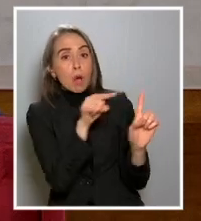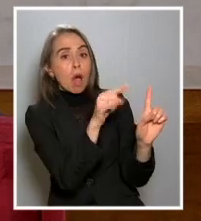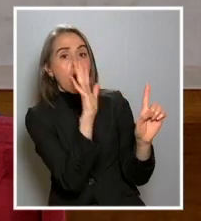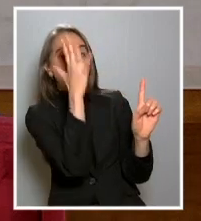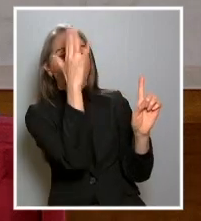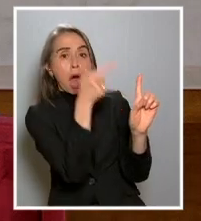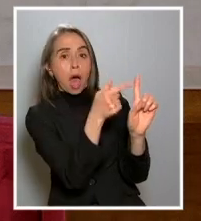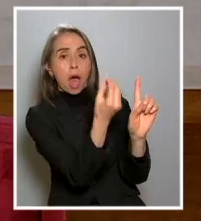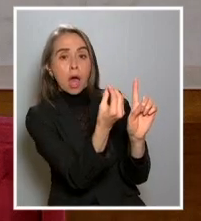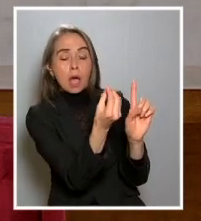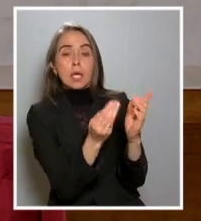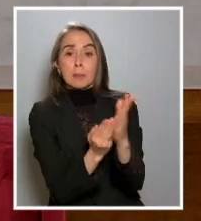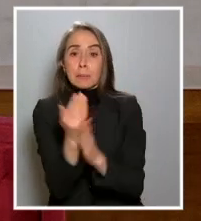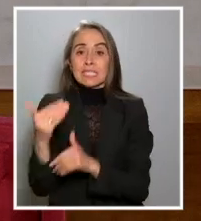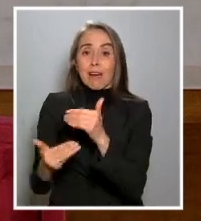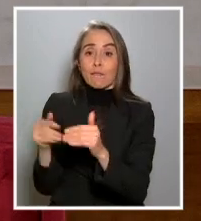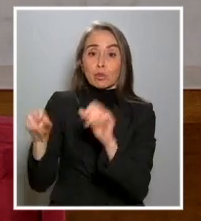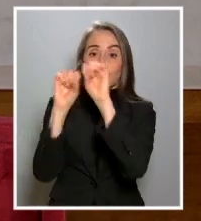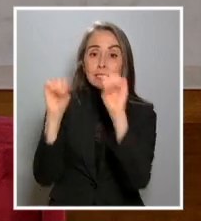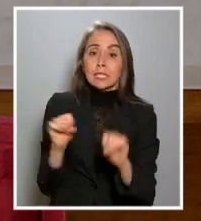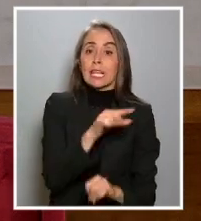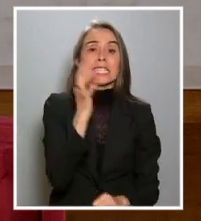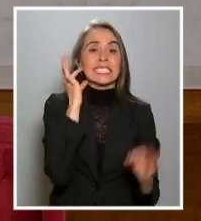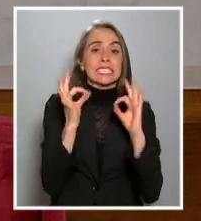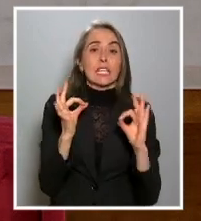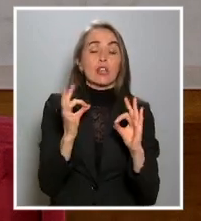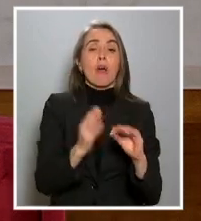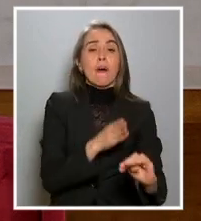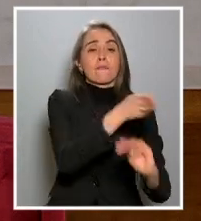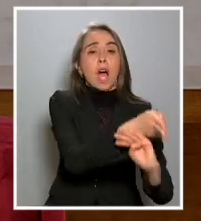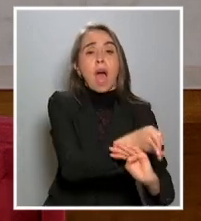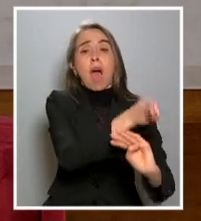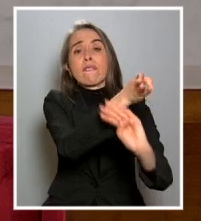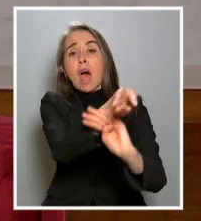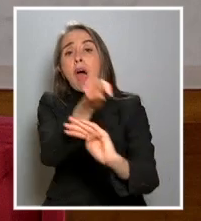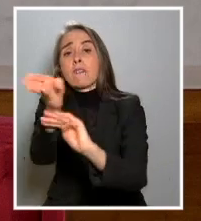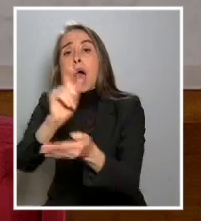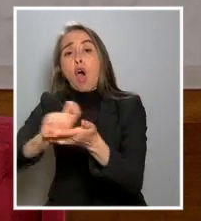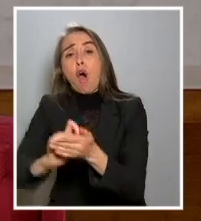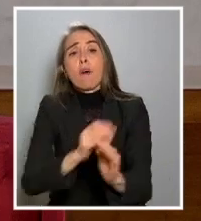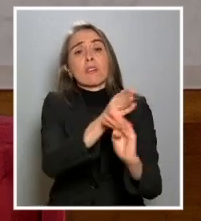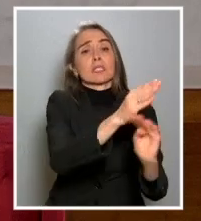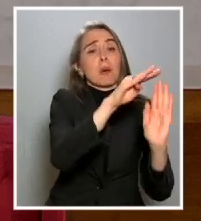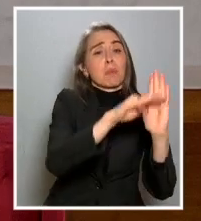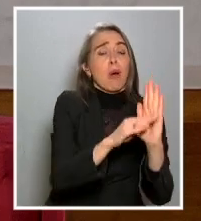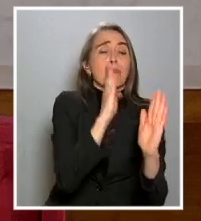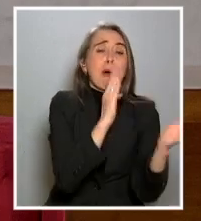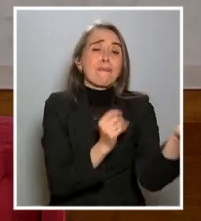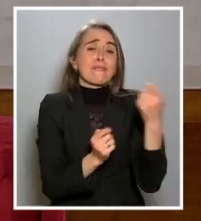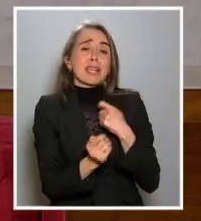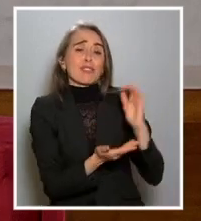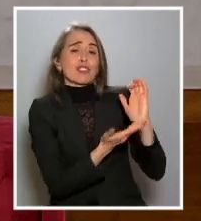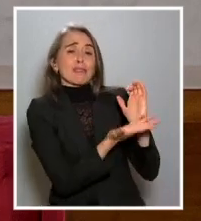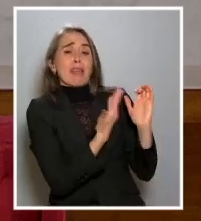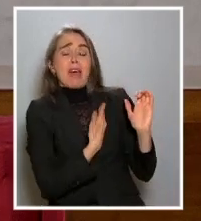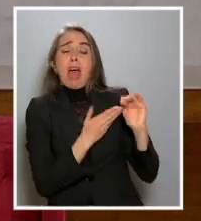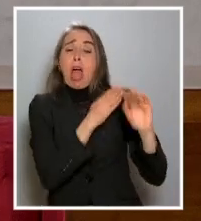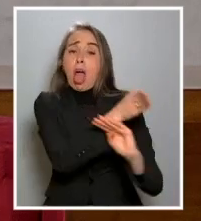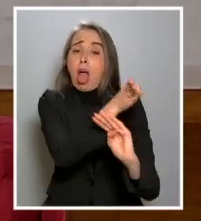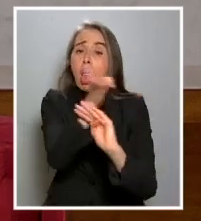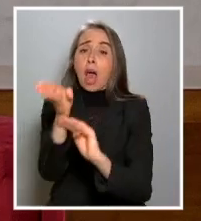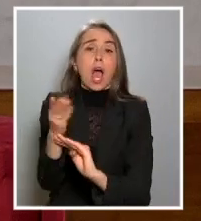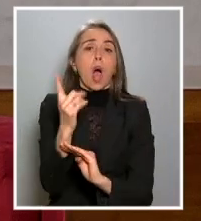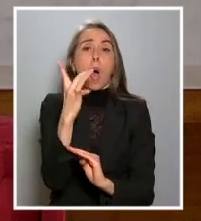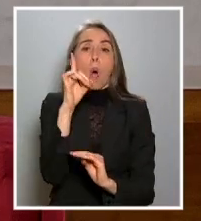con su entrada en funcionamiento, Cristina ya no va a tener que ir más de oficina en oficina para acceder a programas y beneficios sociales. Una